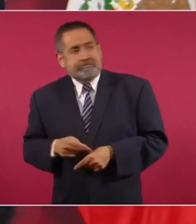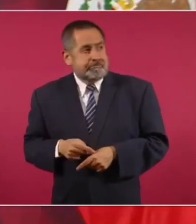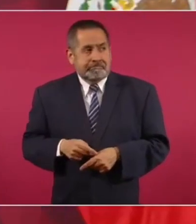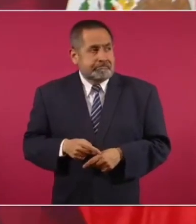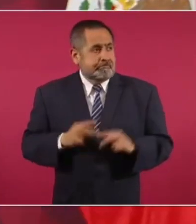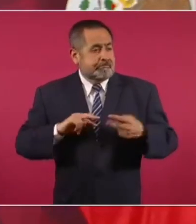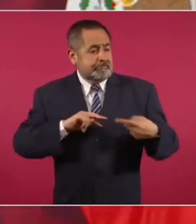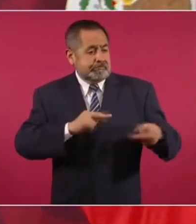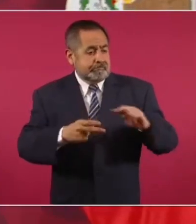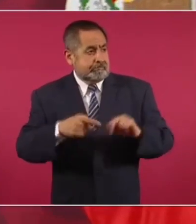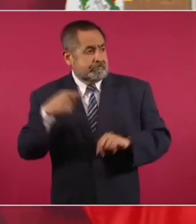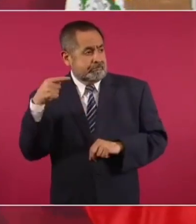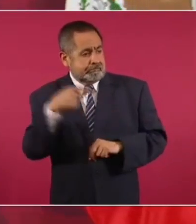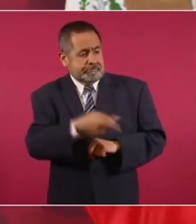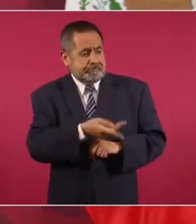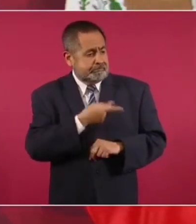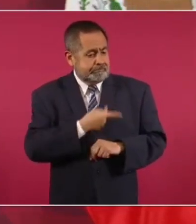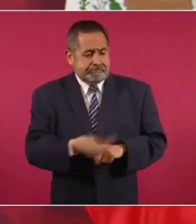Ellos no se dan cuenta,